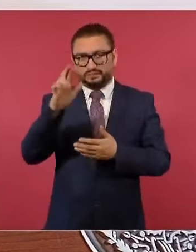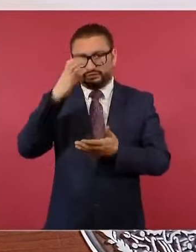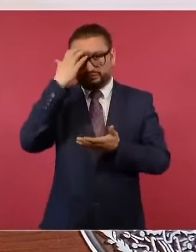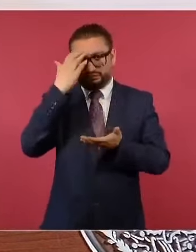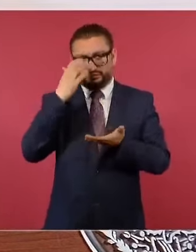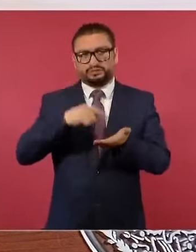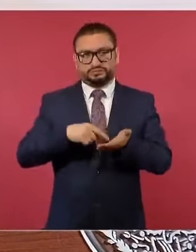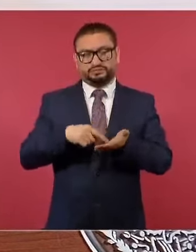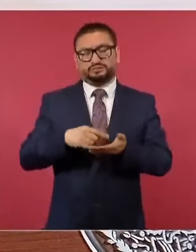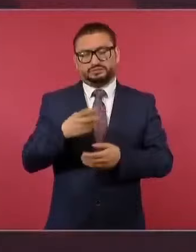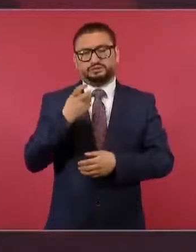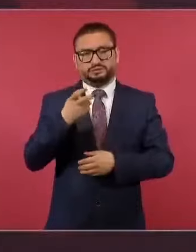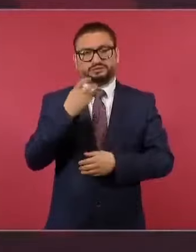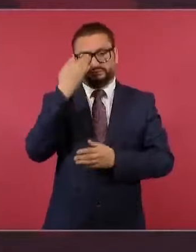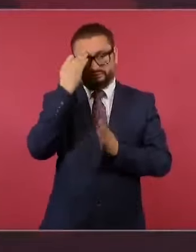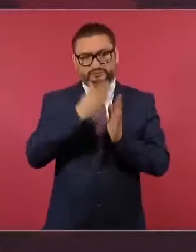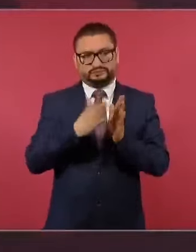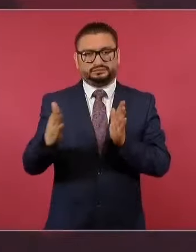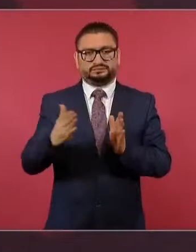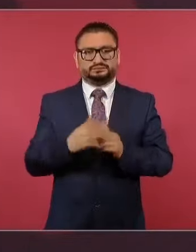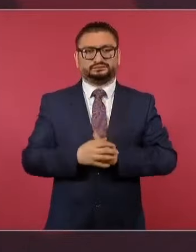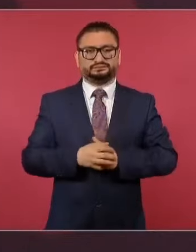reconocieran el tiempo.